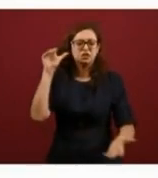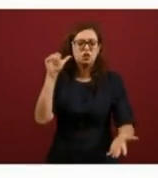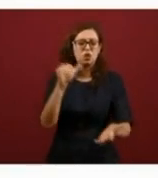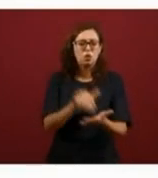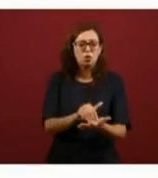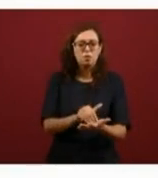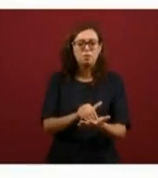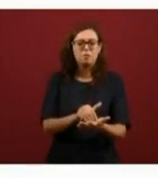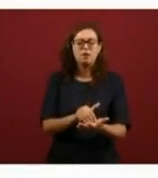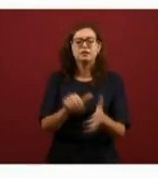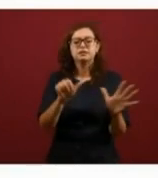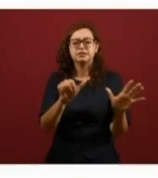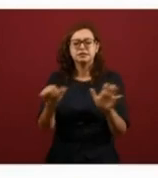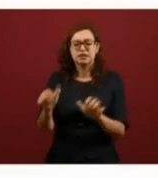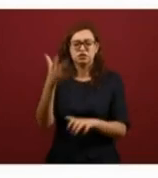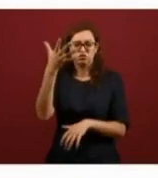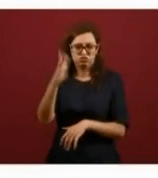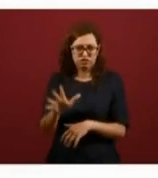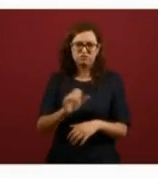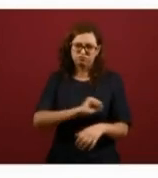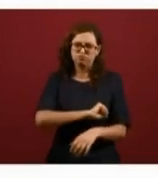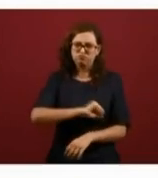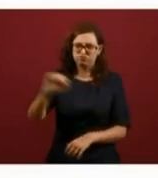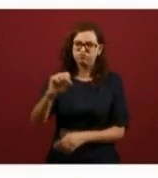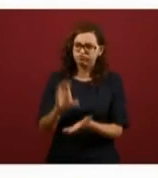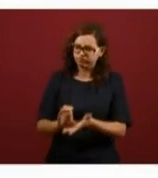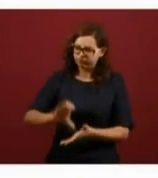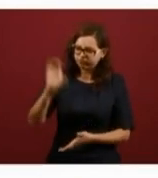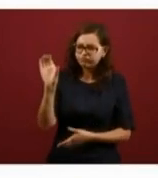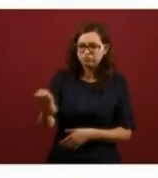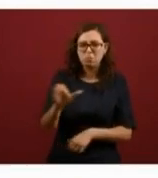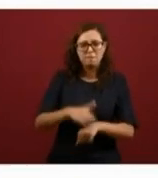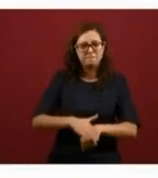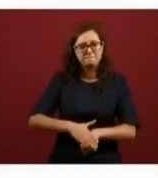5.610 pesos por tonelada. Y además